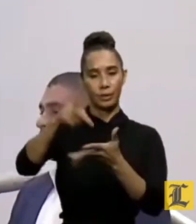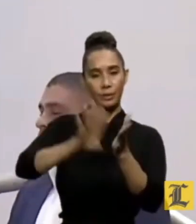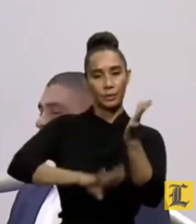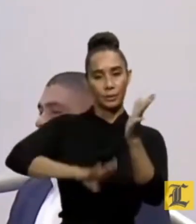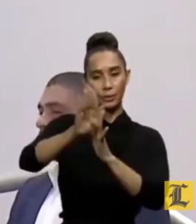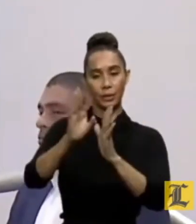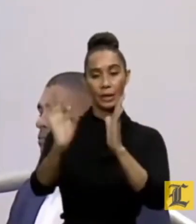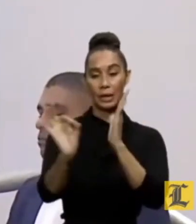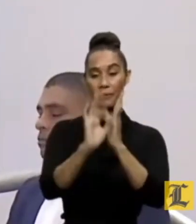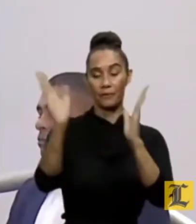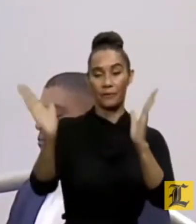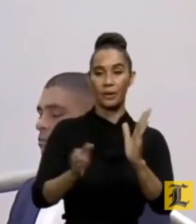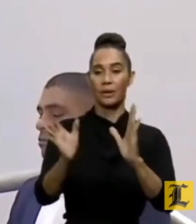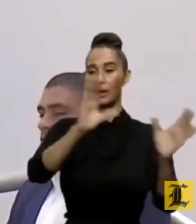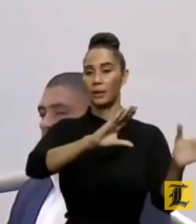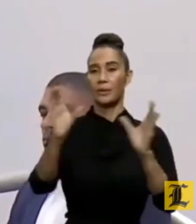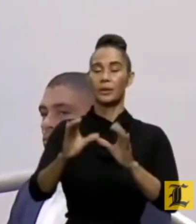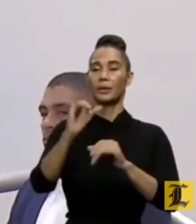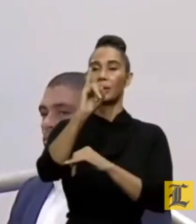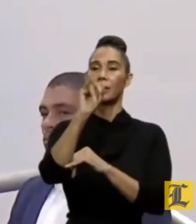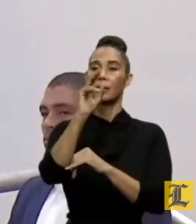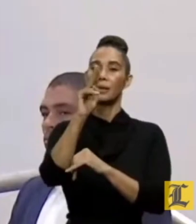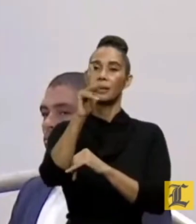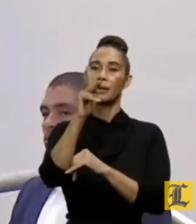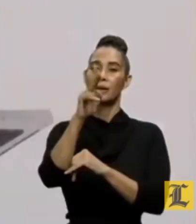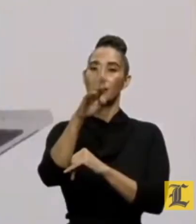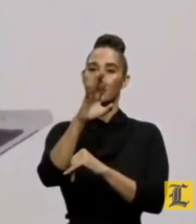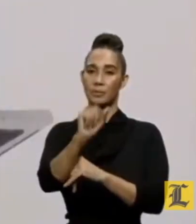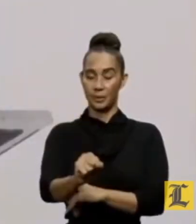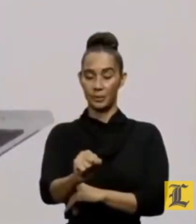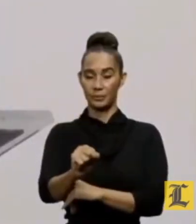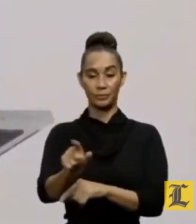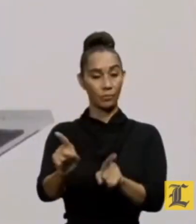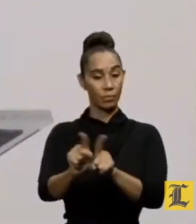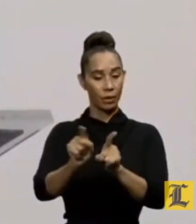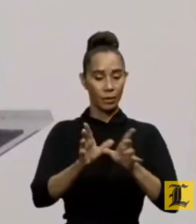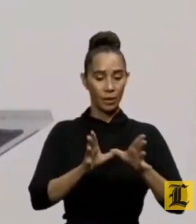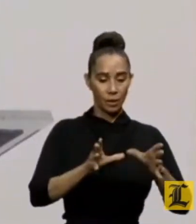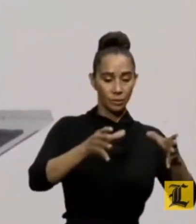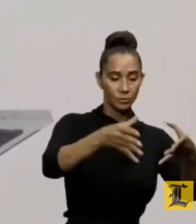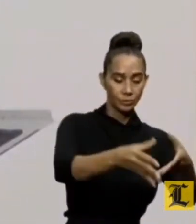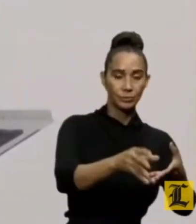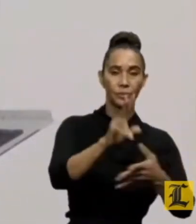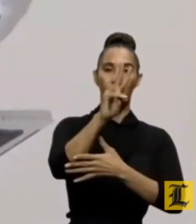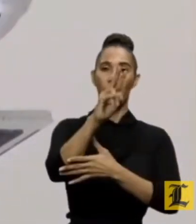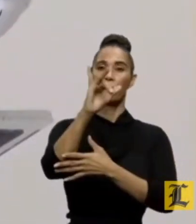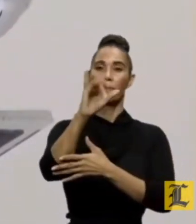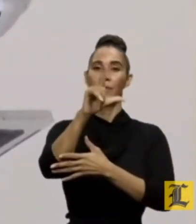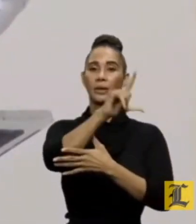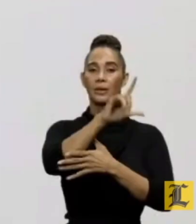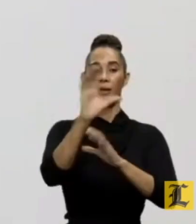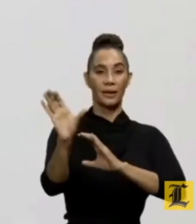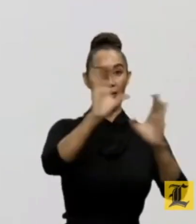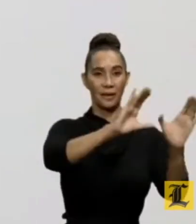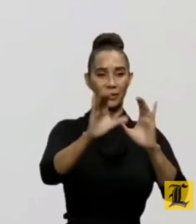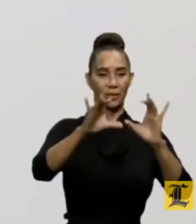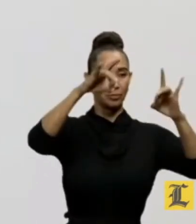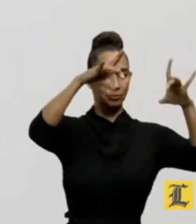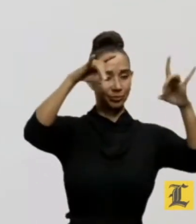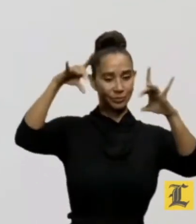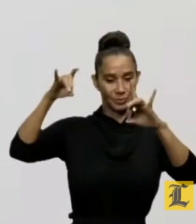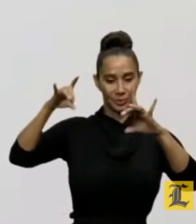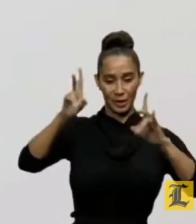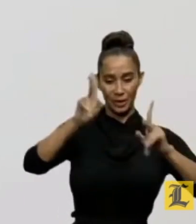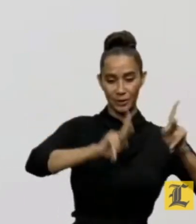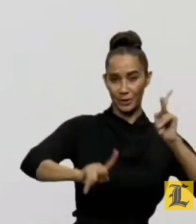ferias navideñas de INESPRE. Y también tenemos los espacios de Villa Navidad que están en Santo Domingo y en